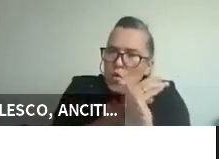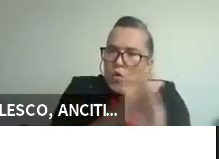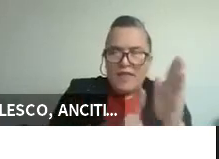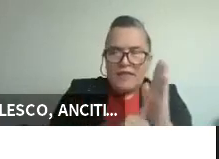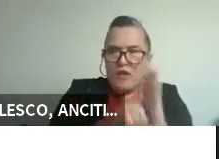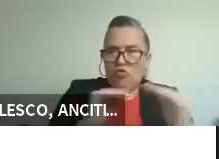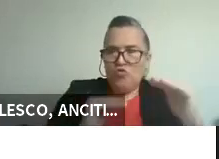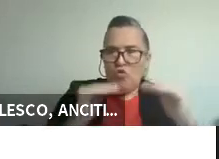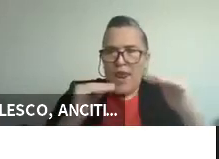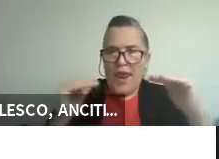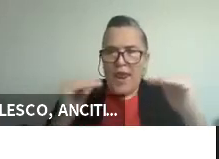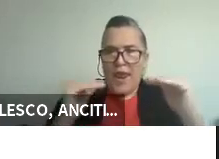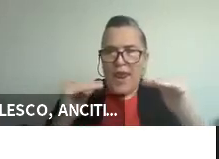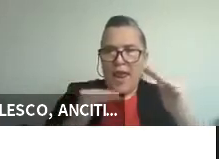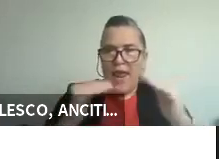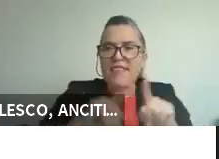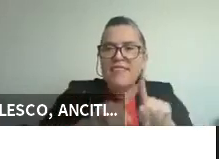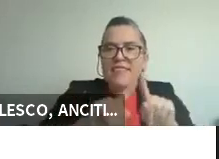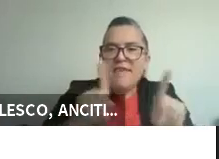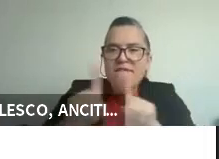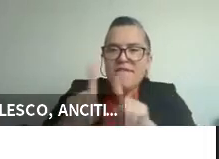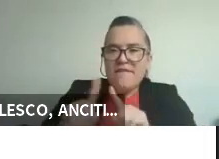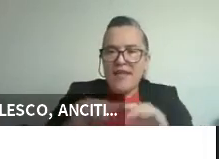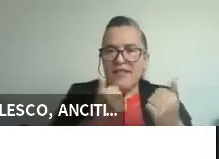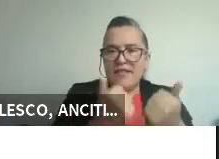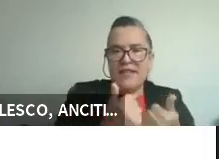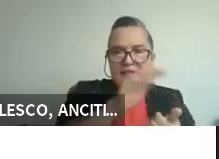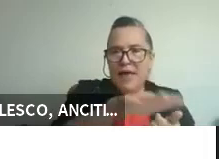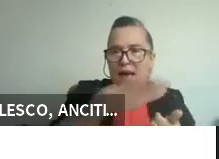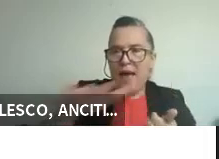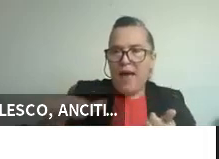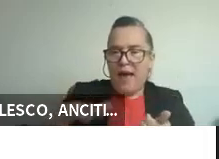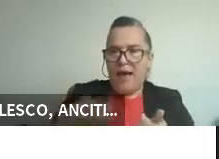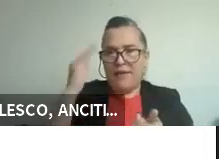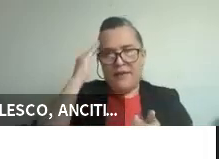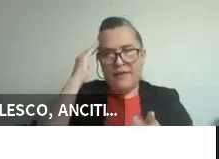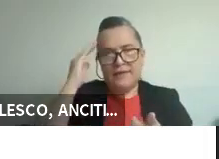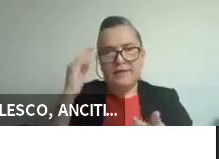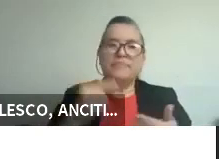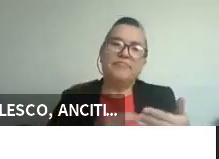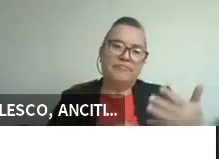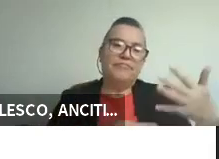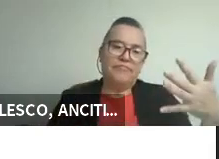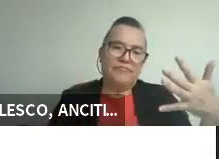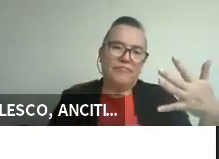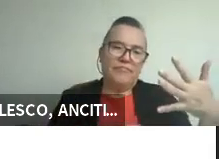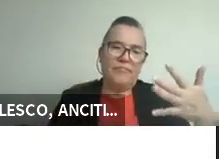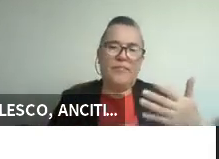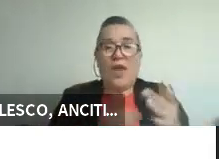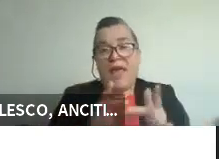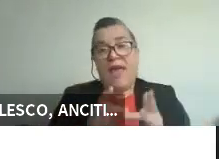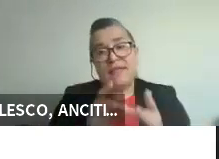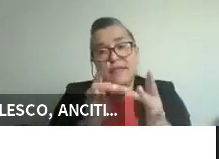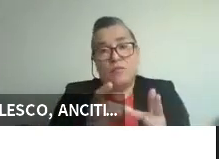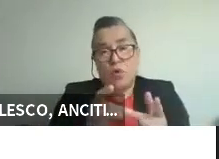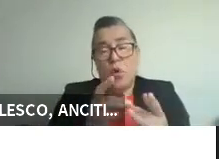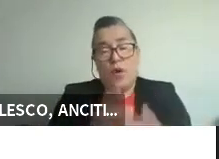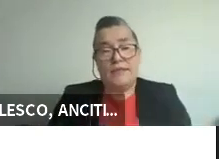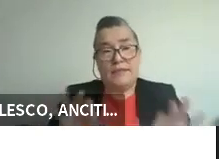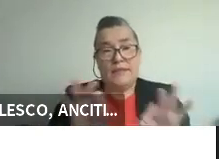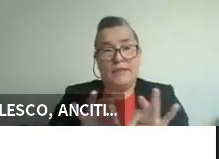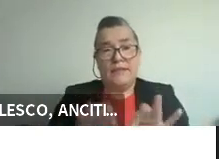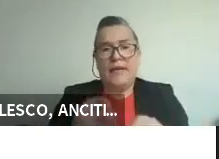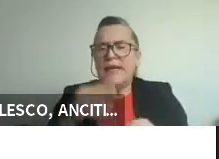de las diferentes áreas del conocimiento y luego con notables excepciones este informe indicó que